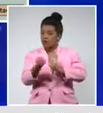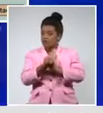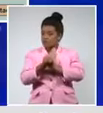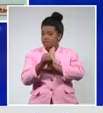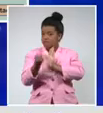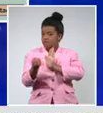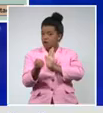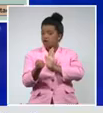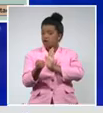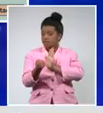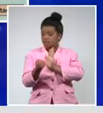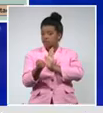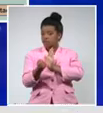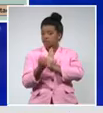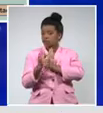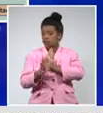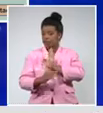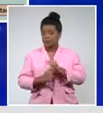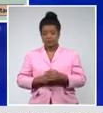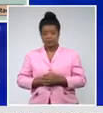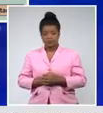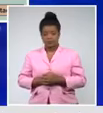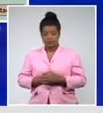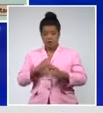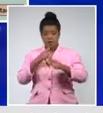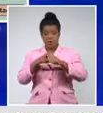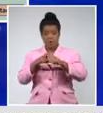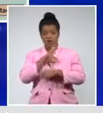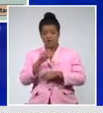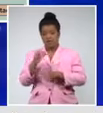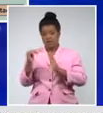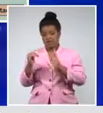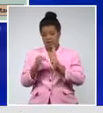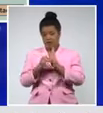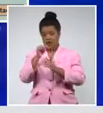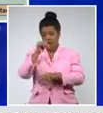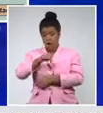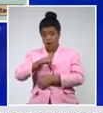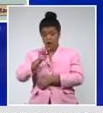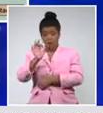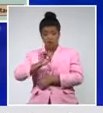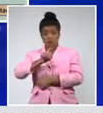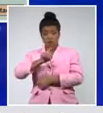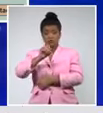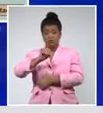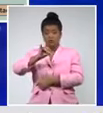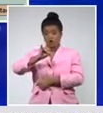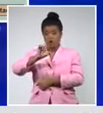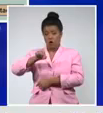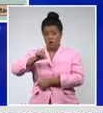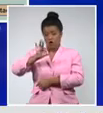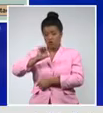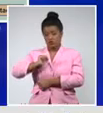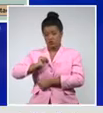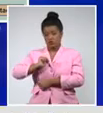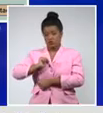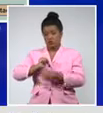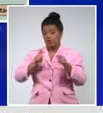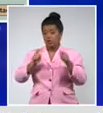por 100.000 habitantes a 106,8. disminuye La Habana a